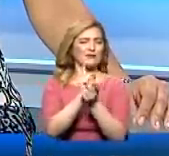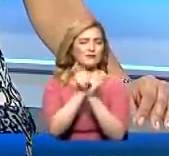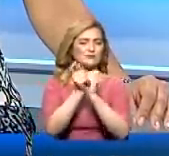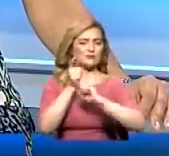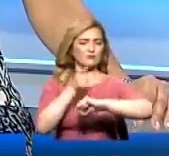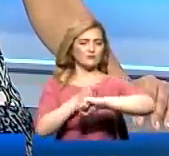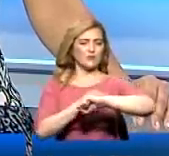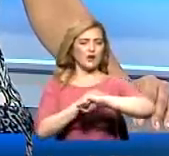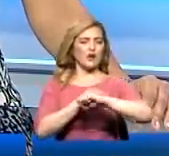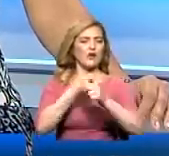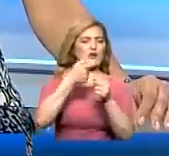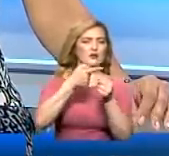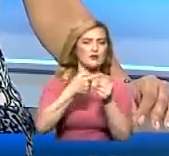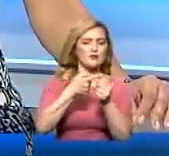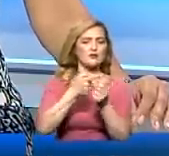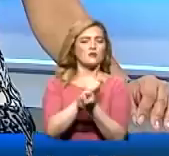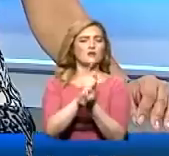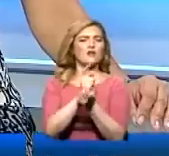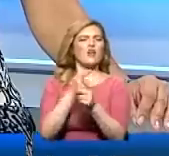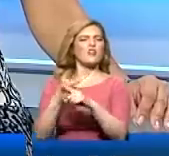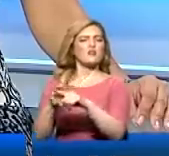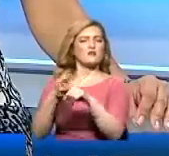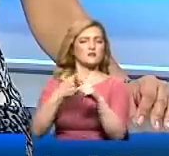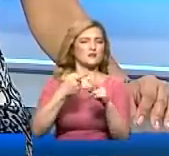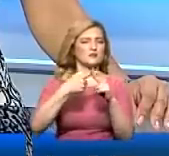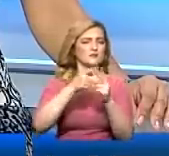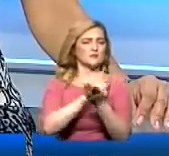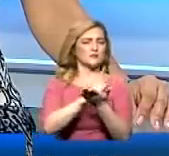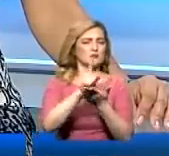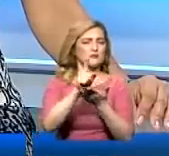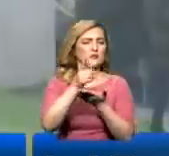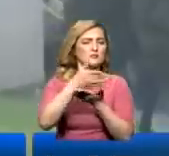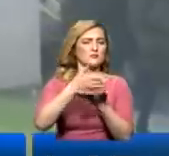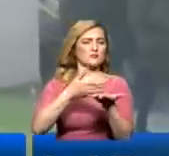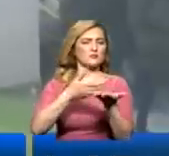con medidas distintas a inicio y a mediados de semana.